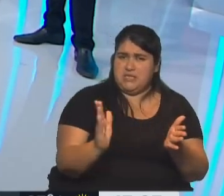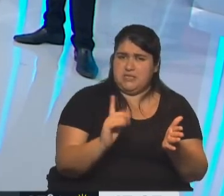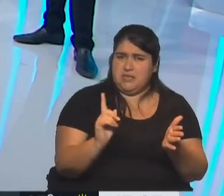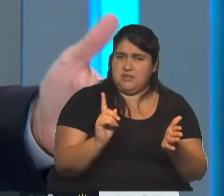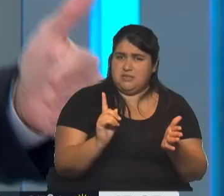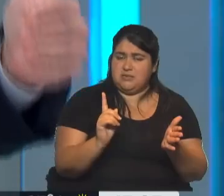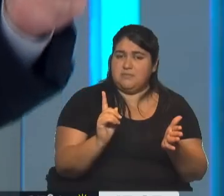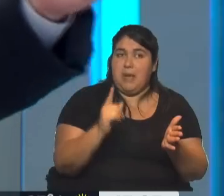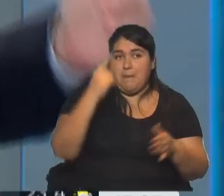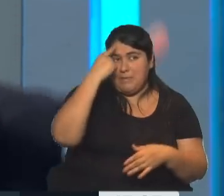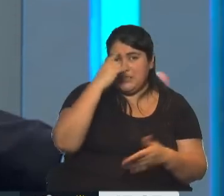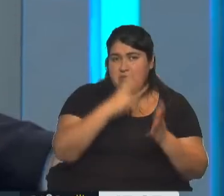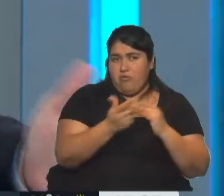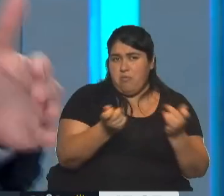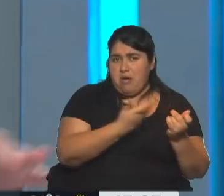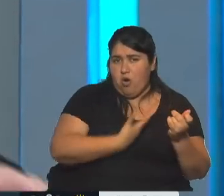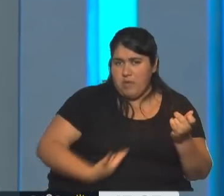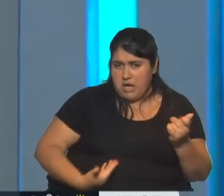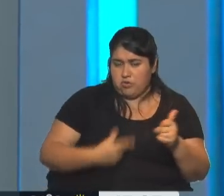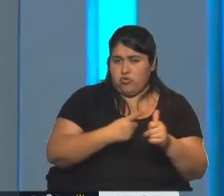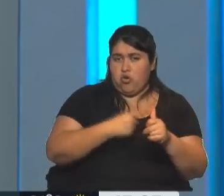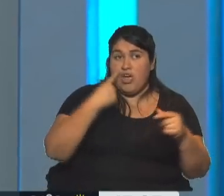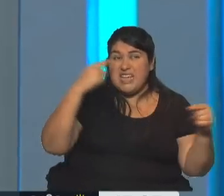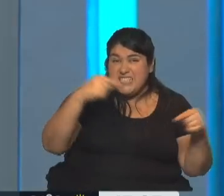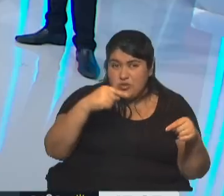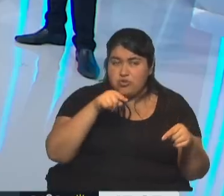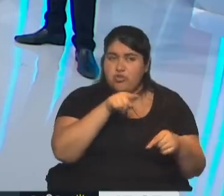en la gobernabilidad y la institucionalidad, es peligrosísimo. Bien. Bueno,